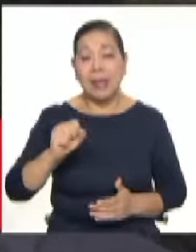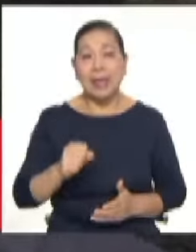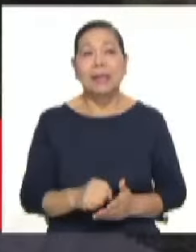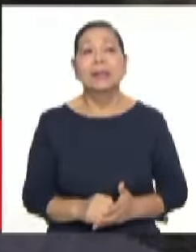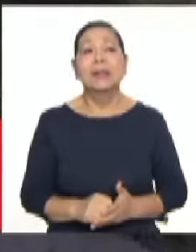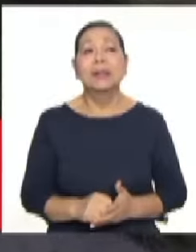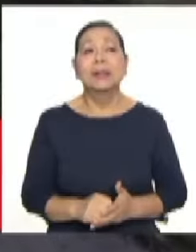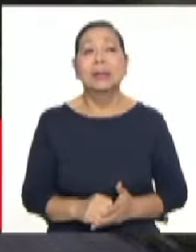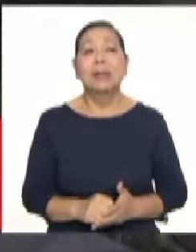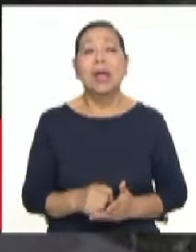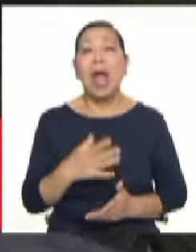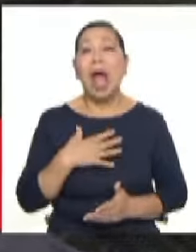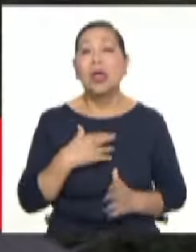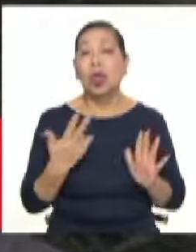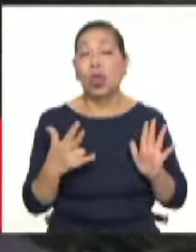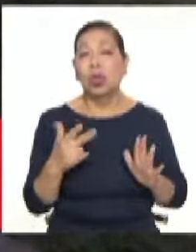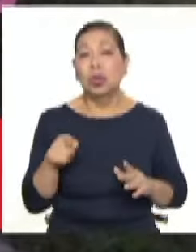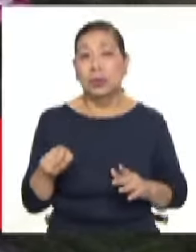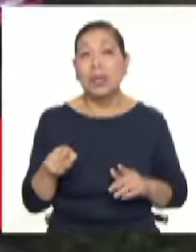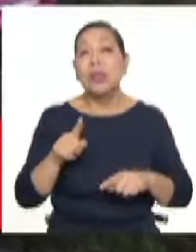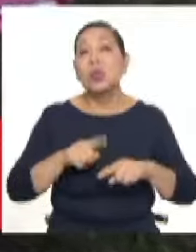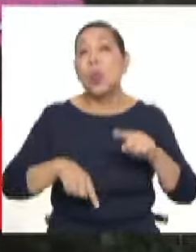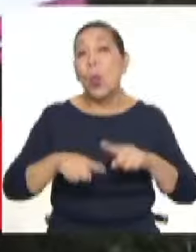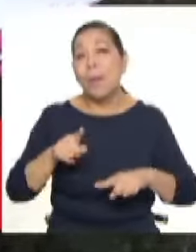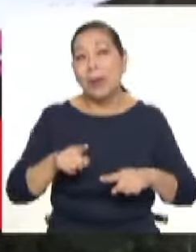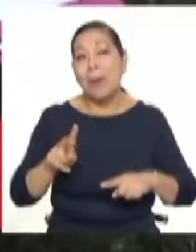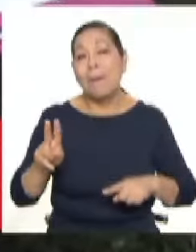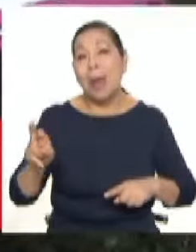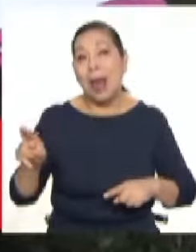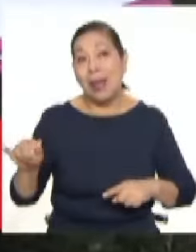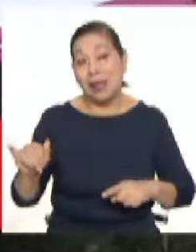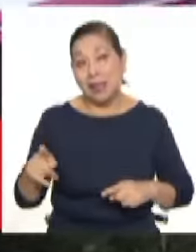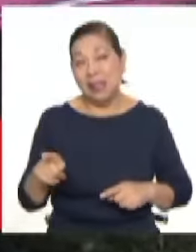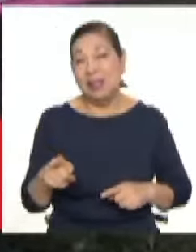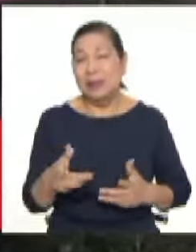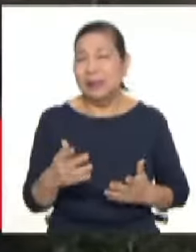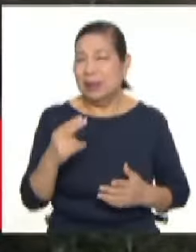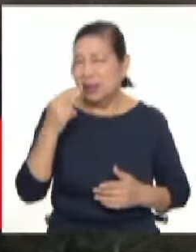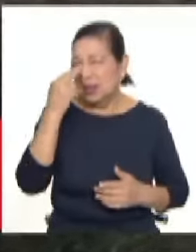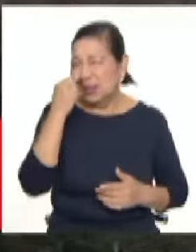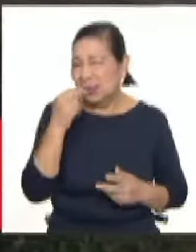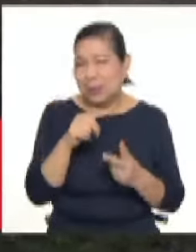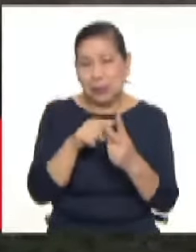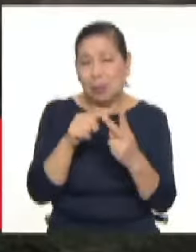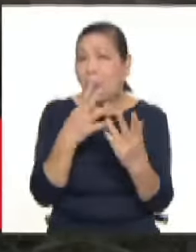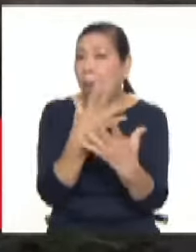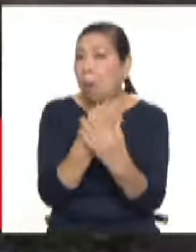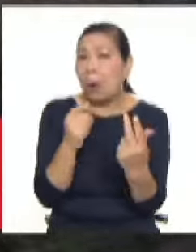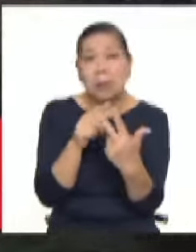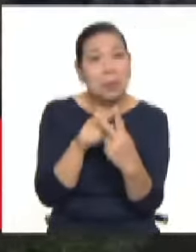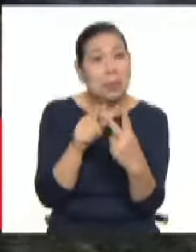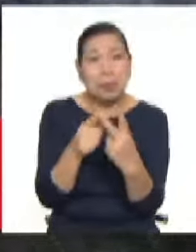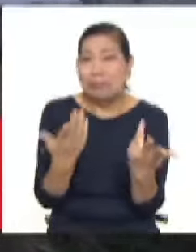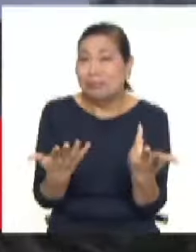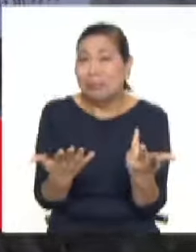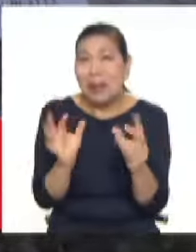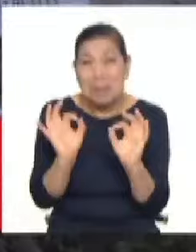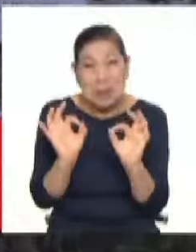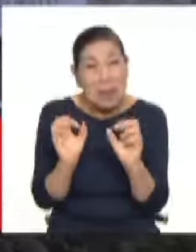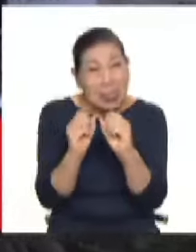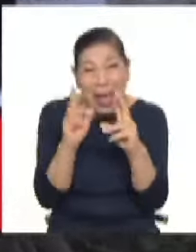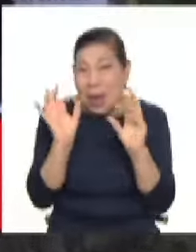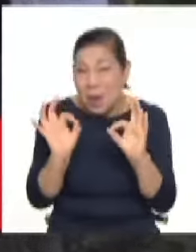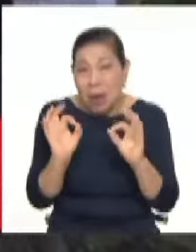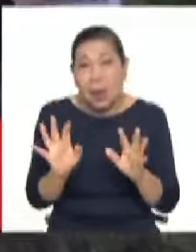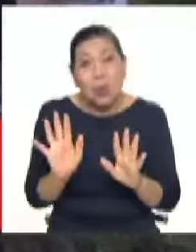Puma Reyes, él tiene 18 años, que es el primo de Valerie. Quienes extrañamente también desaparecieron al mismo día y es por eso